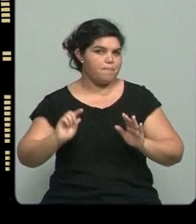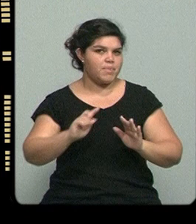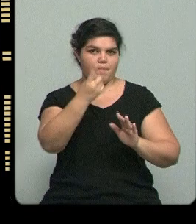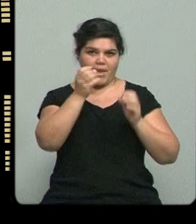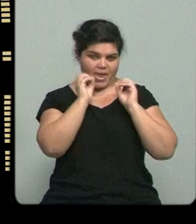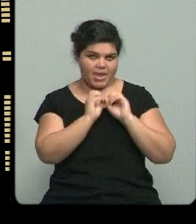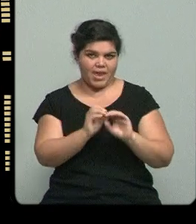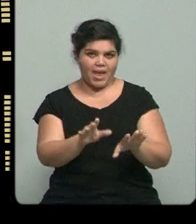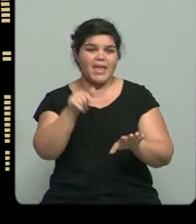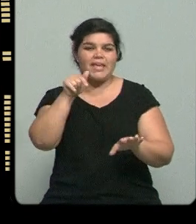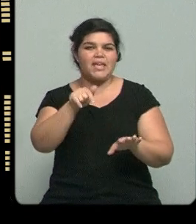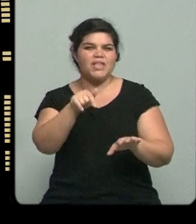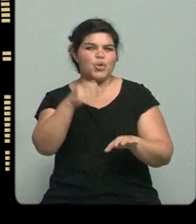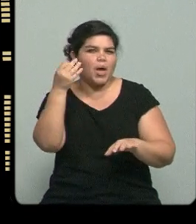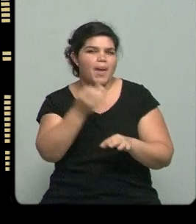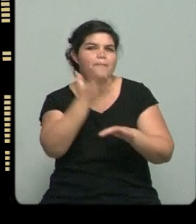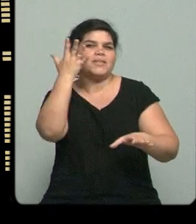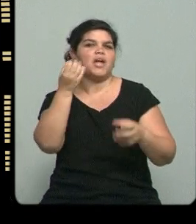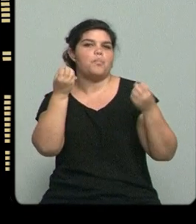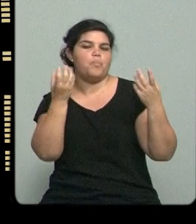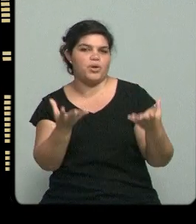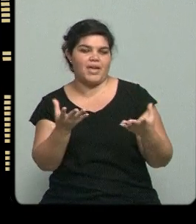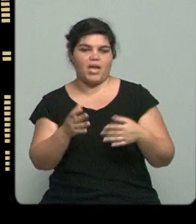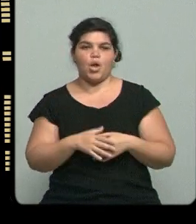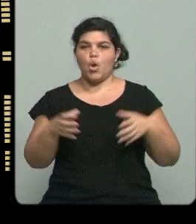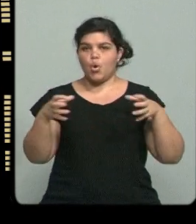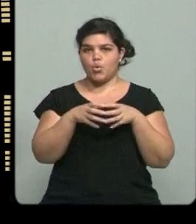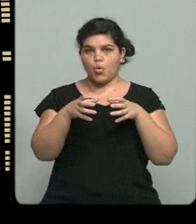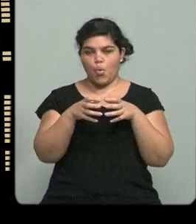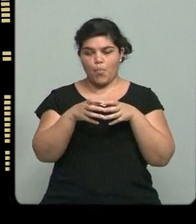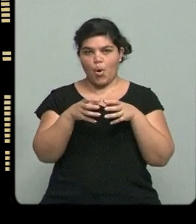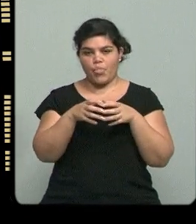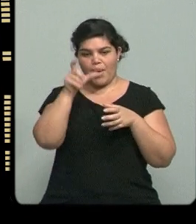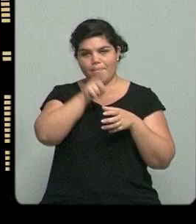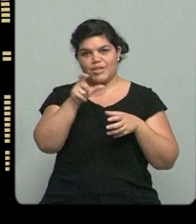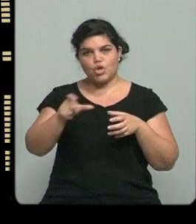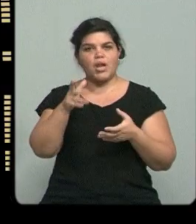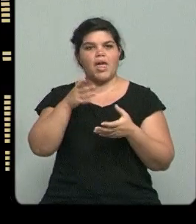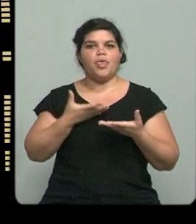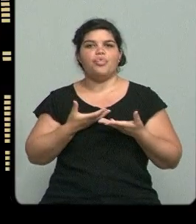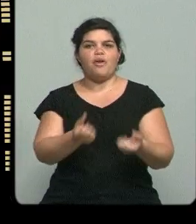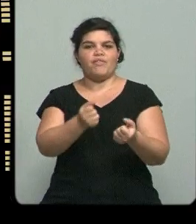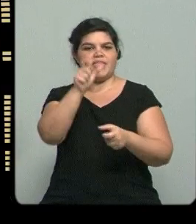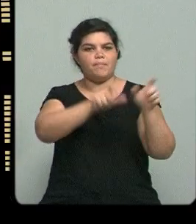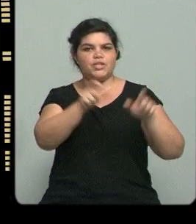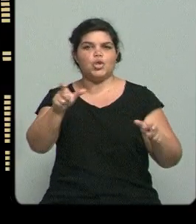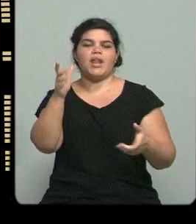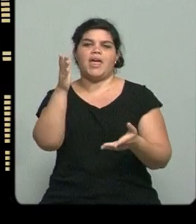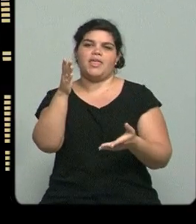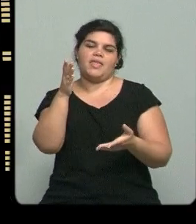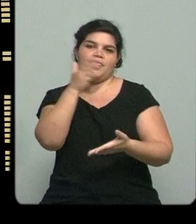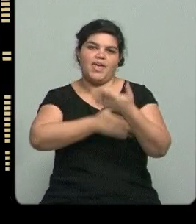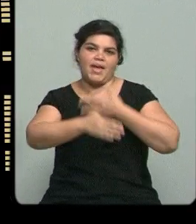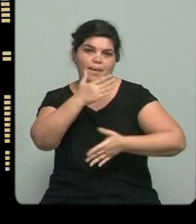tuvo la particularidad que estuvo a cargo de un grupo de autogestores que defiende los derechos de las personas